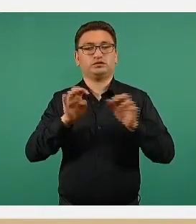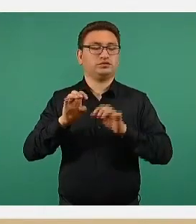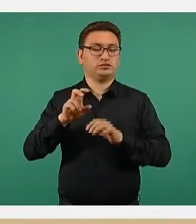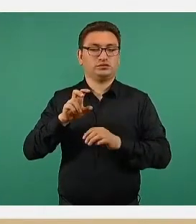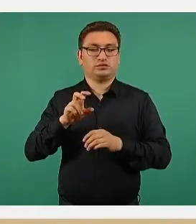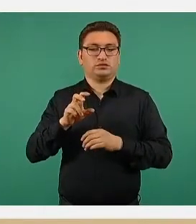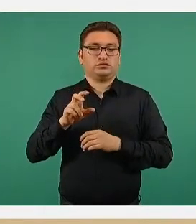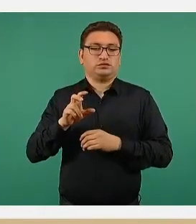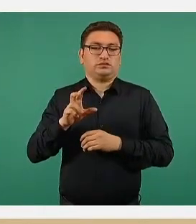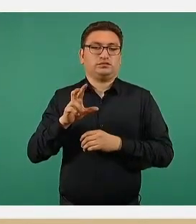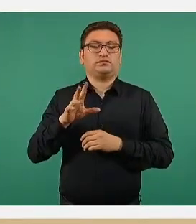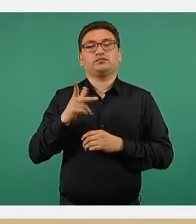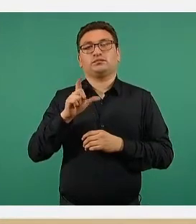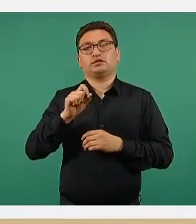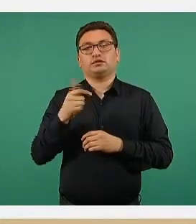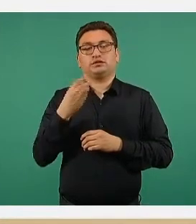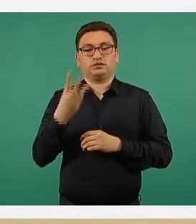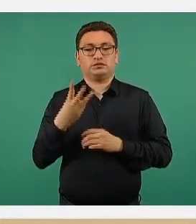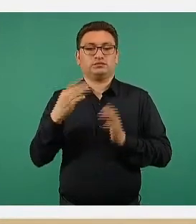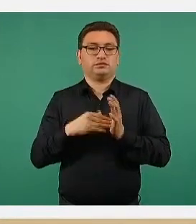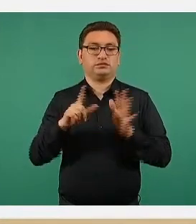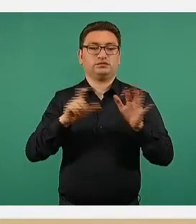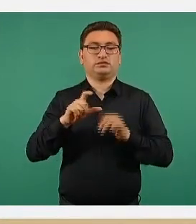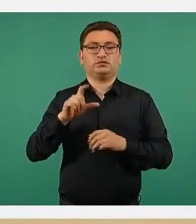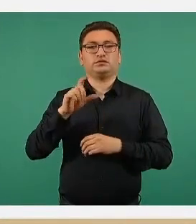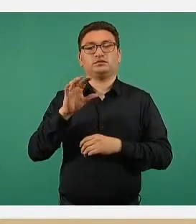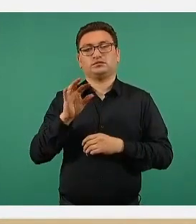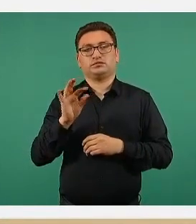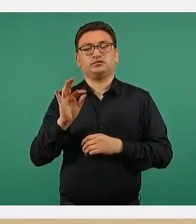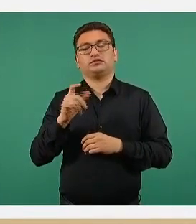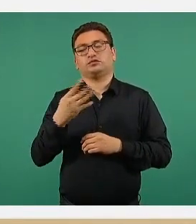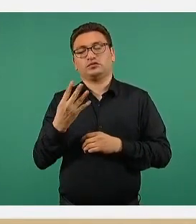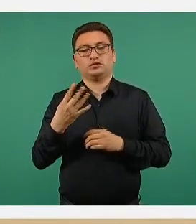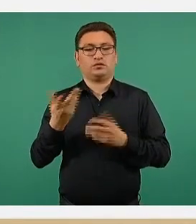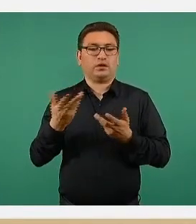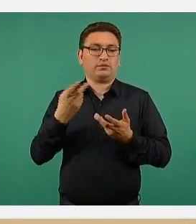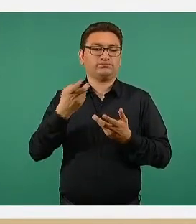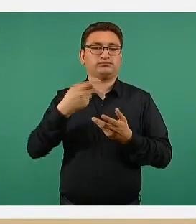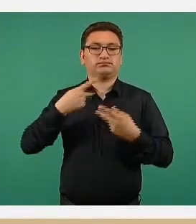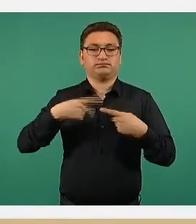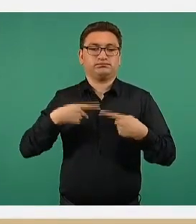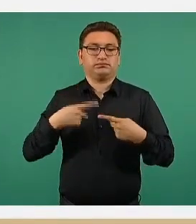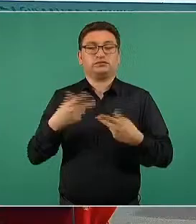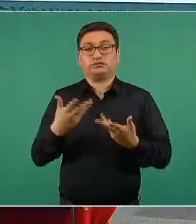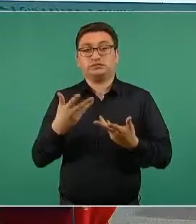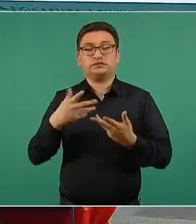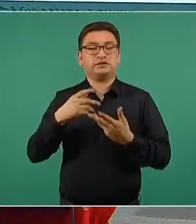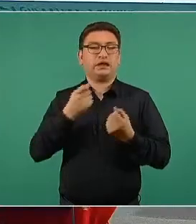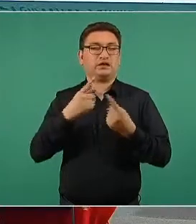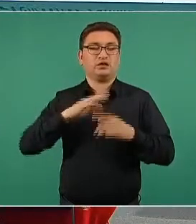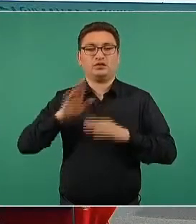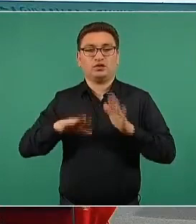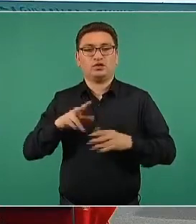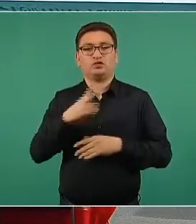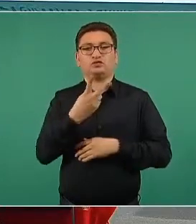1.923.744 personas recuperadas, y lamentablemente pues continuamos con esta cifra de defunciones de